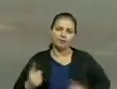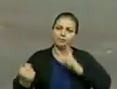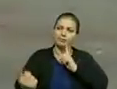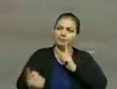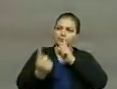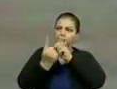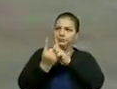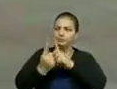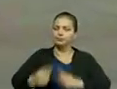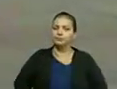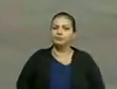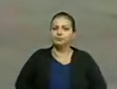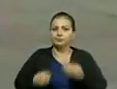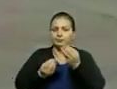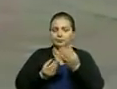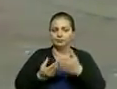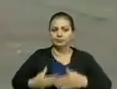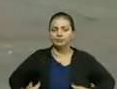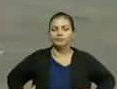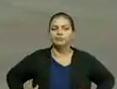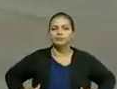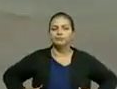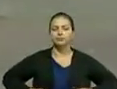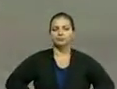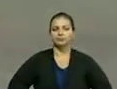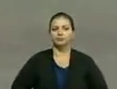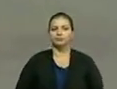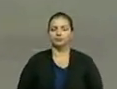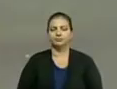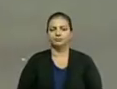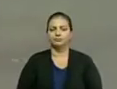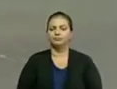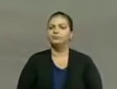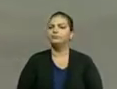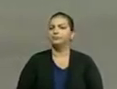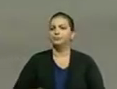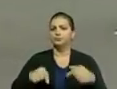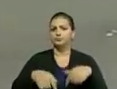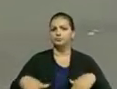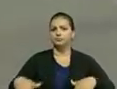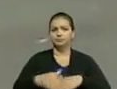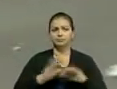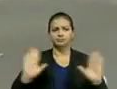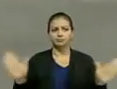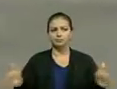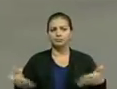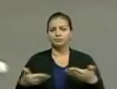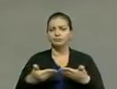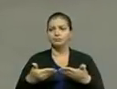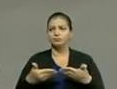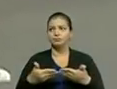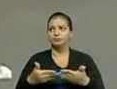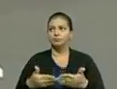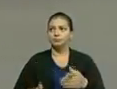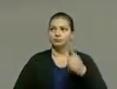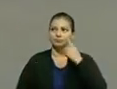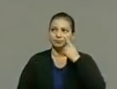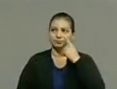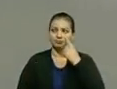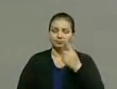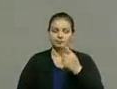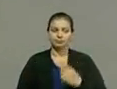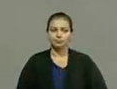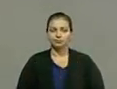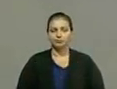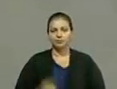vehicular, porque aquí donde ocurrió el incendio está cercado por un lado con líneas o cintas de seguridad para